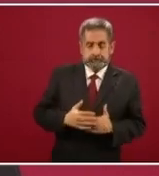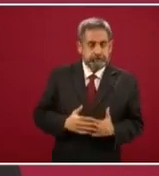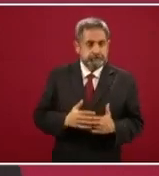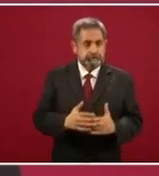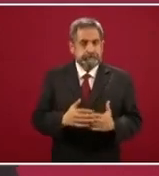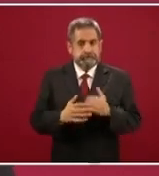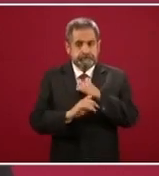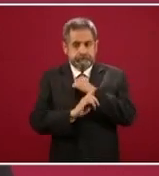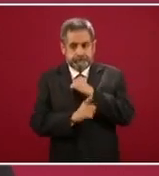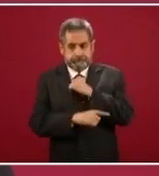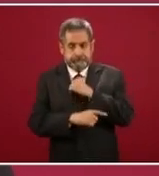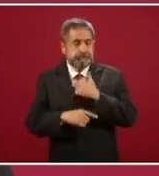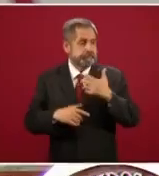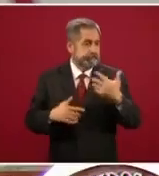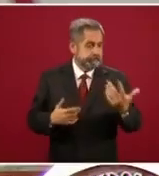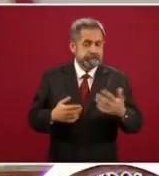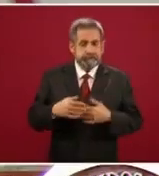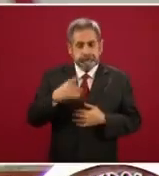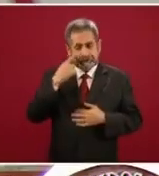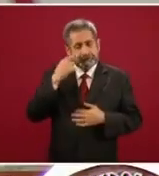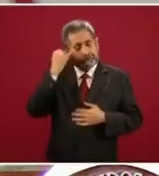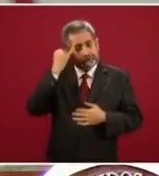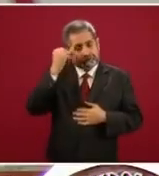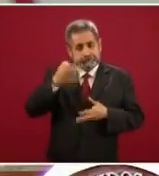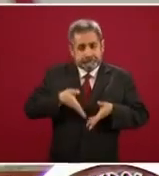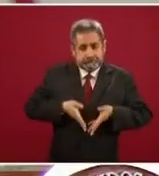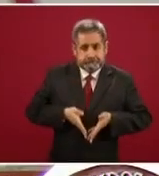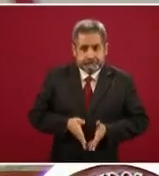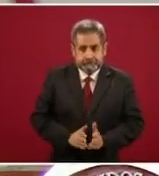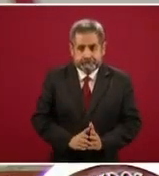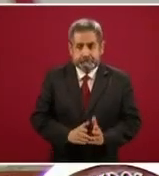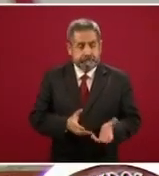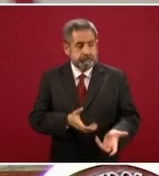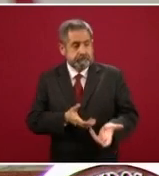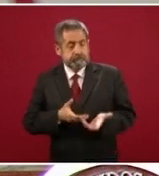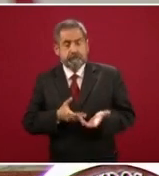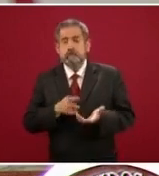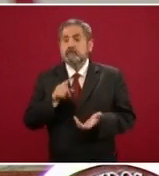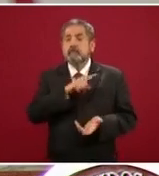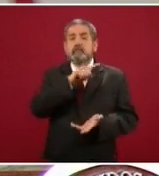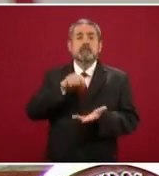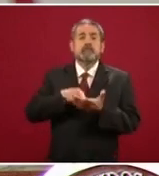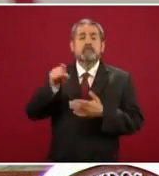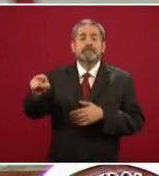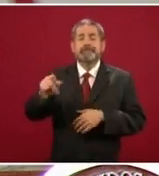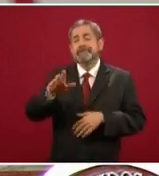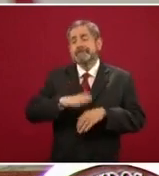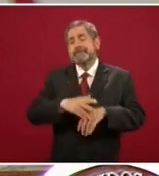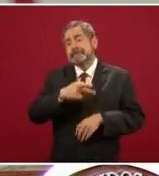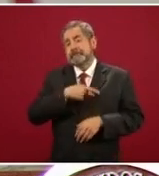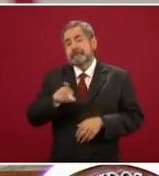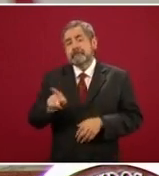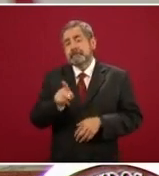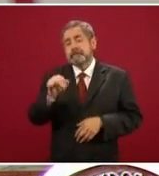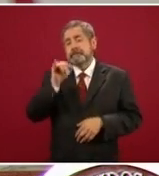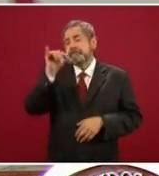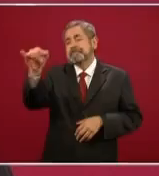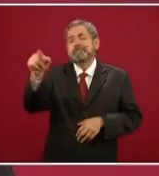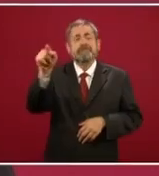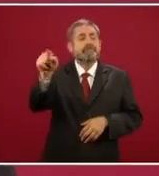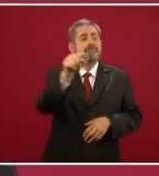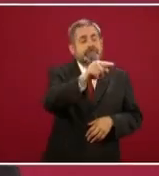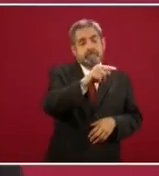Imagínense lo que es la atención de partos en las zonas más pobres de México.